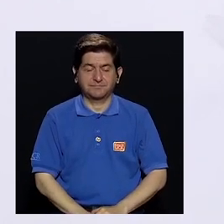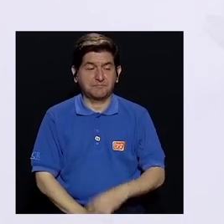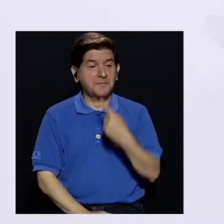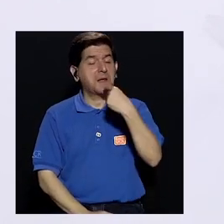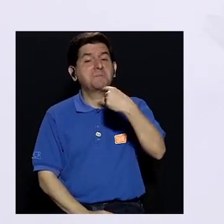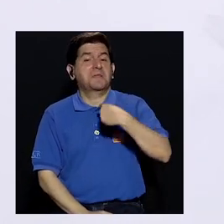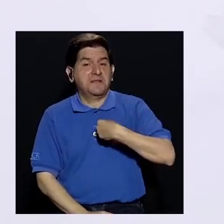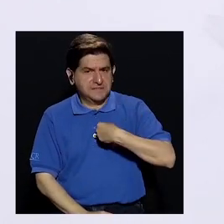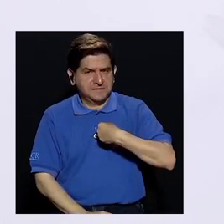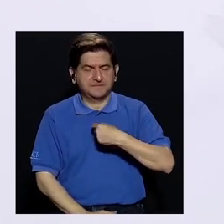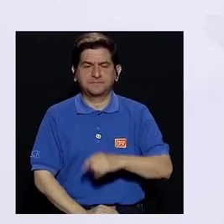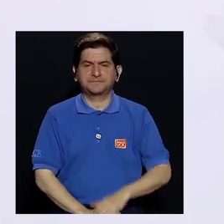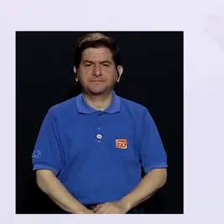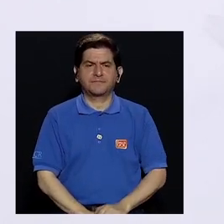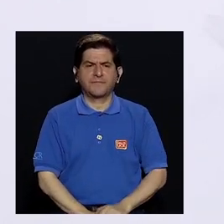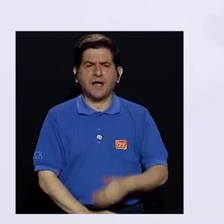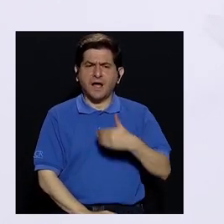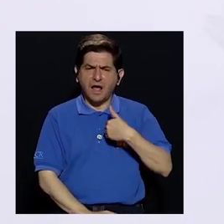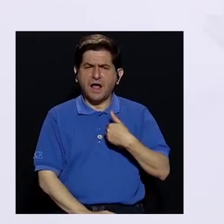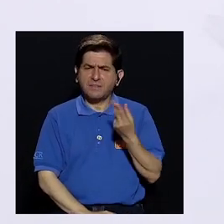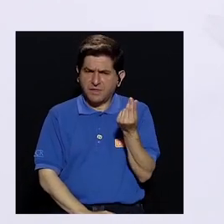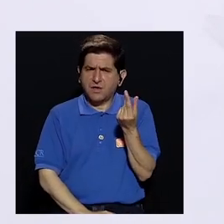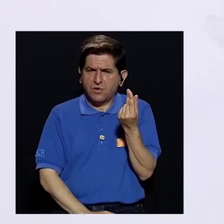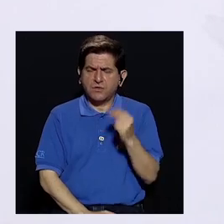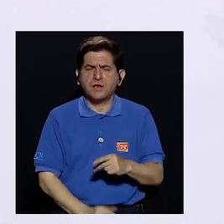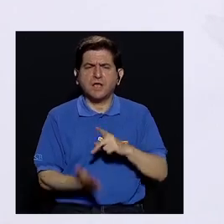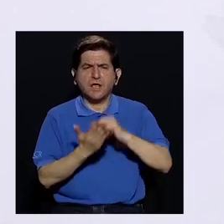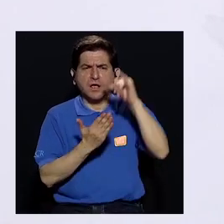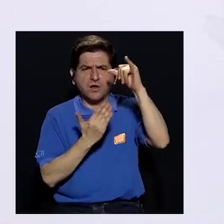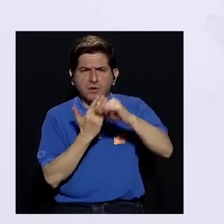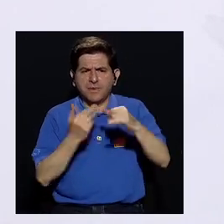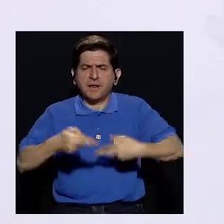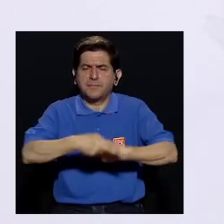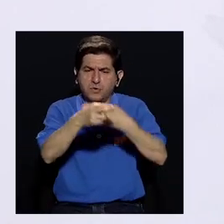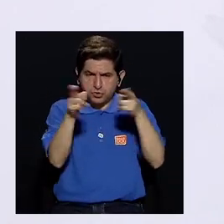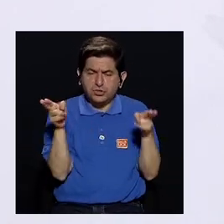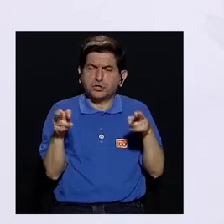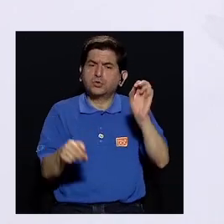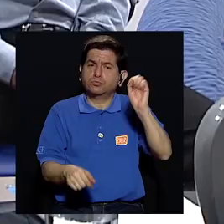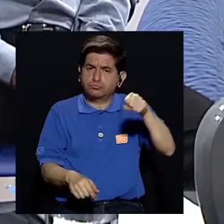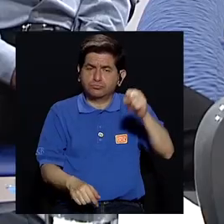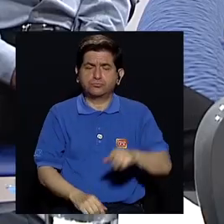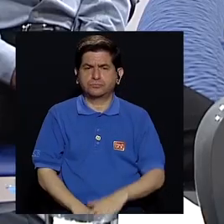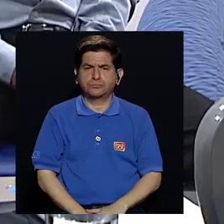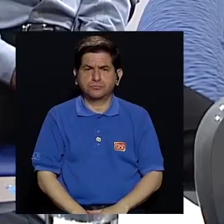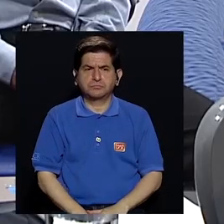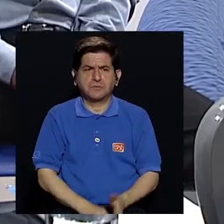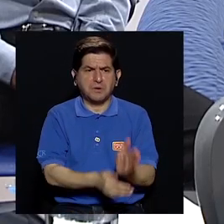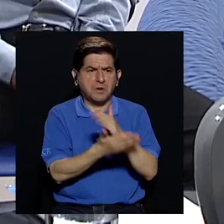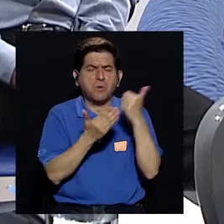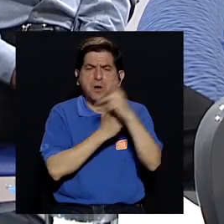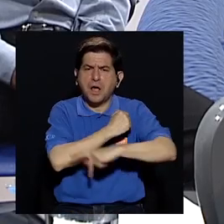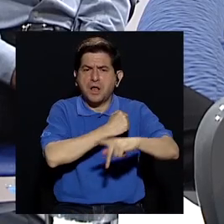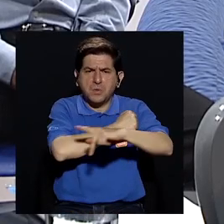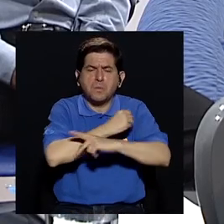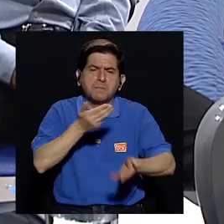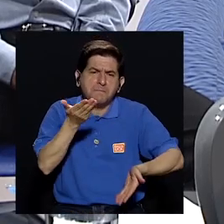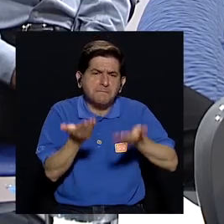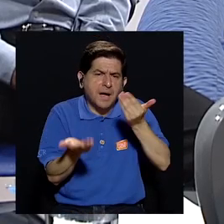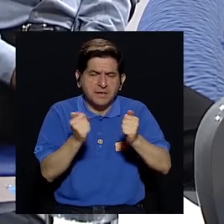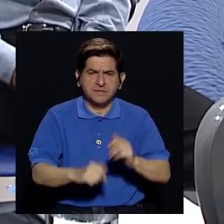él dijo que tenía fondos como para hacer un proyecto regional con algunos países